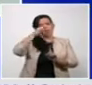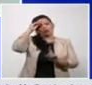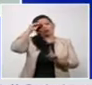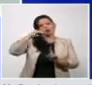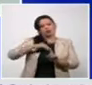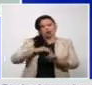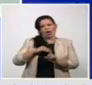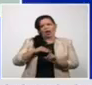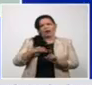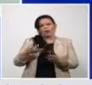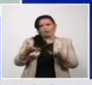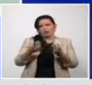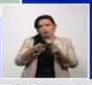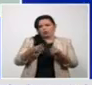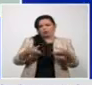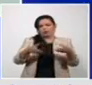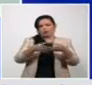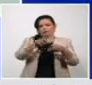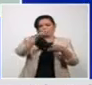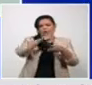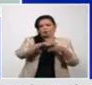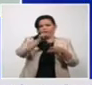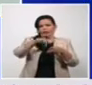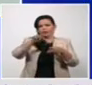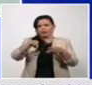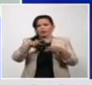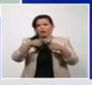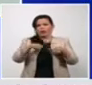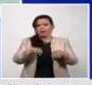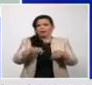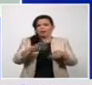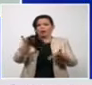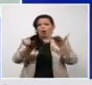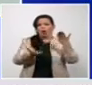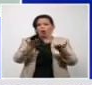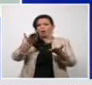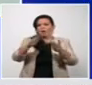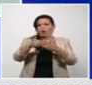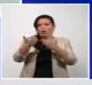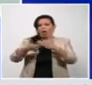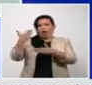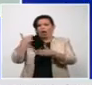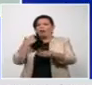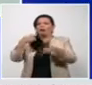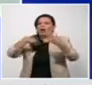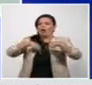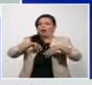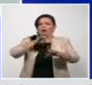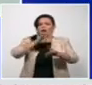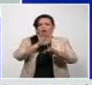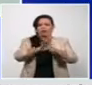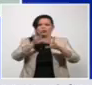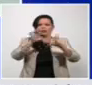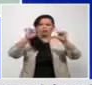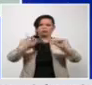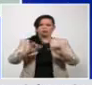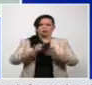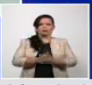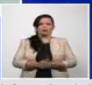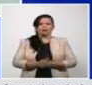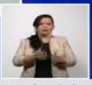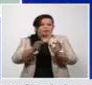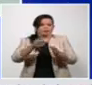había tenido en días anteriores, pues se ve una reducción. Municipio Cabecera,